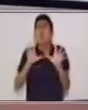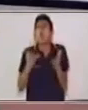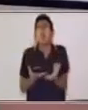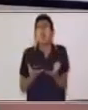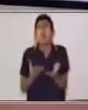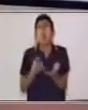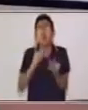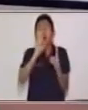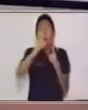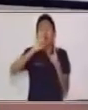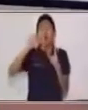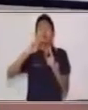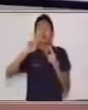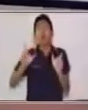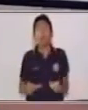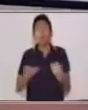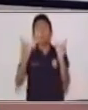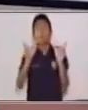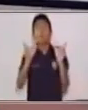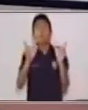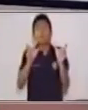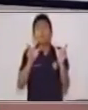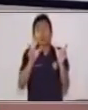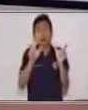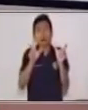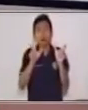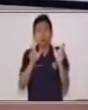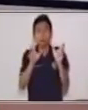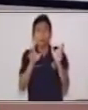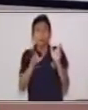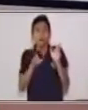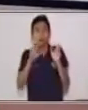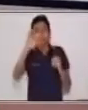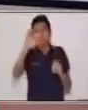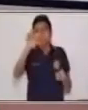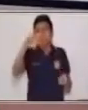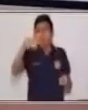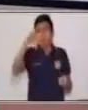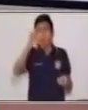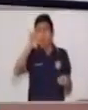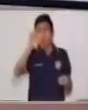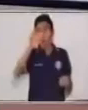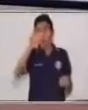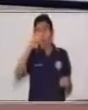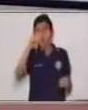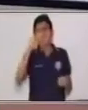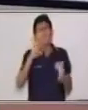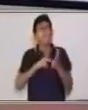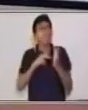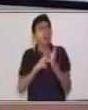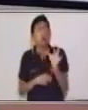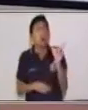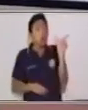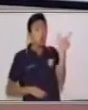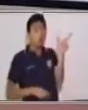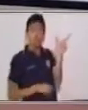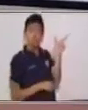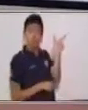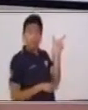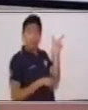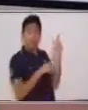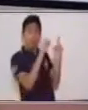compone la oración compuesta. Y la oración compuesta simplemente va a ser una construcción de dos o más